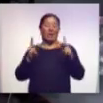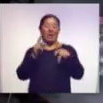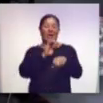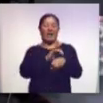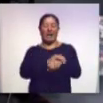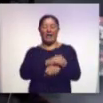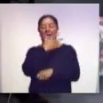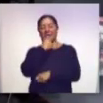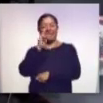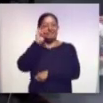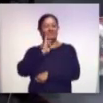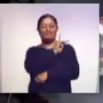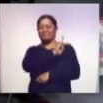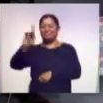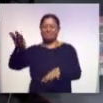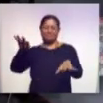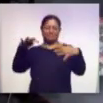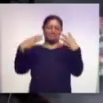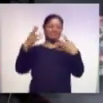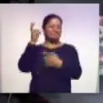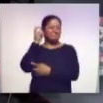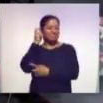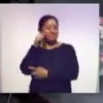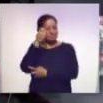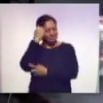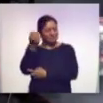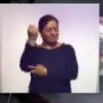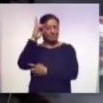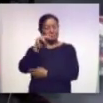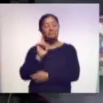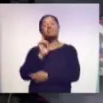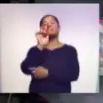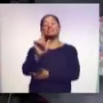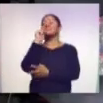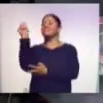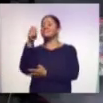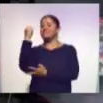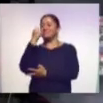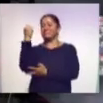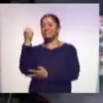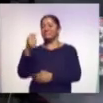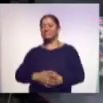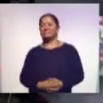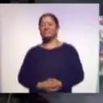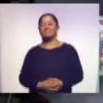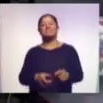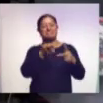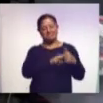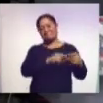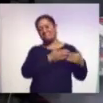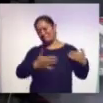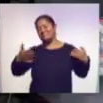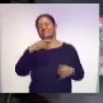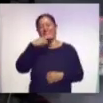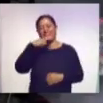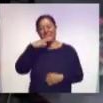auditorio que nos ven y nos escuchan esta tarde, no lo olvide, el próximo lunes allá en Teolocholco. Así es. El arrancón navideño, no